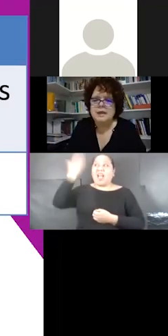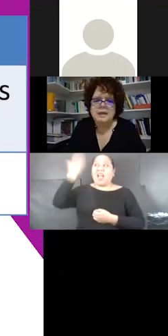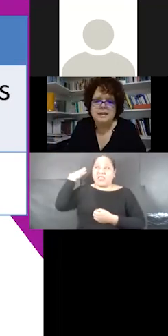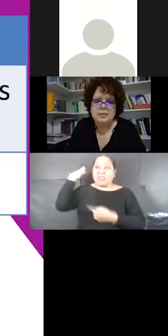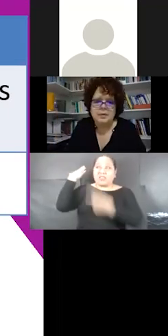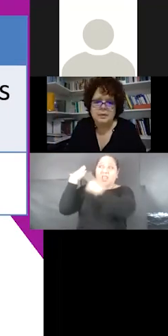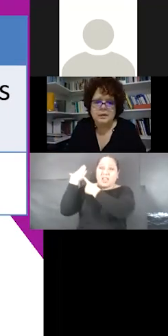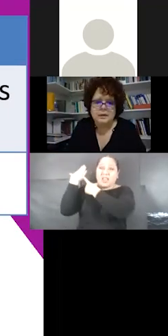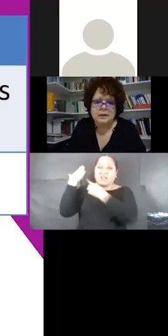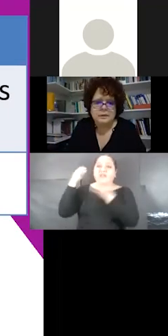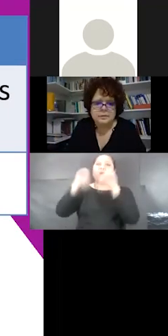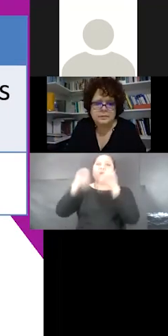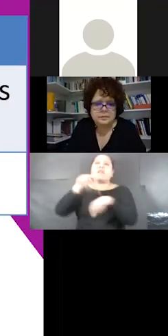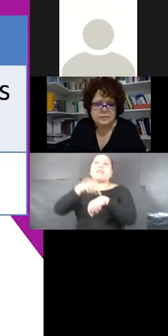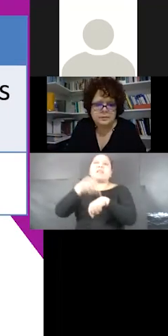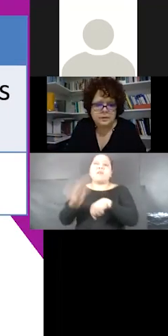a marcar el tiempo.